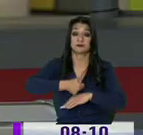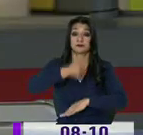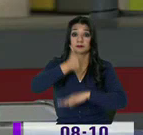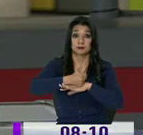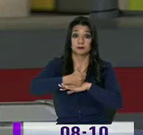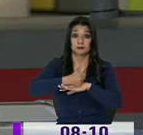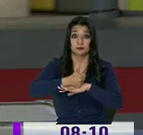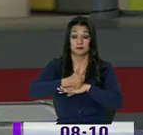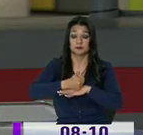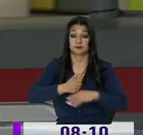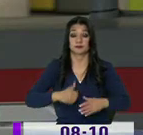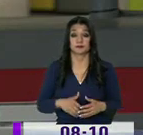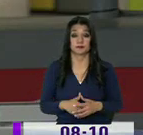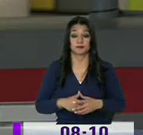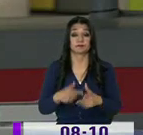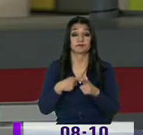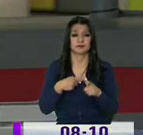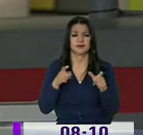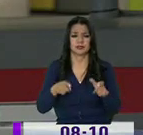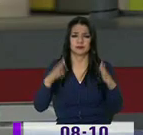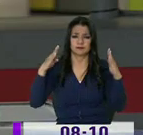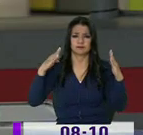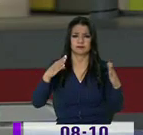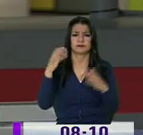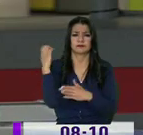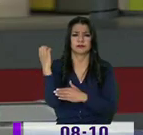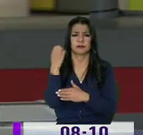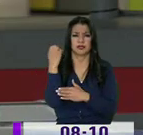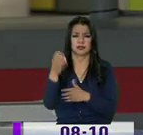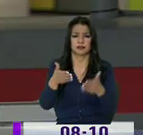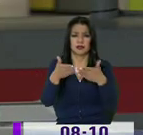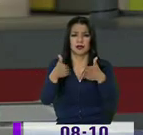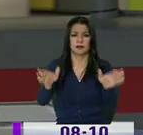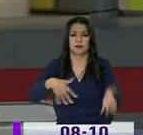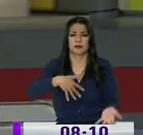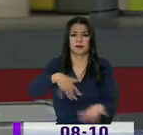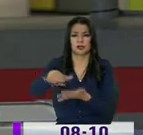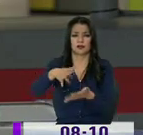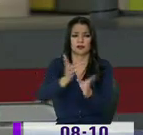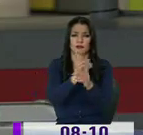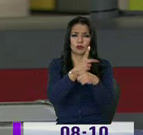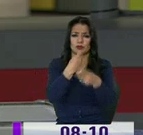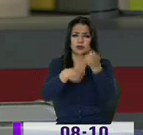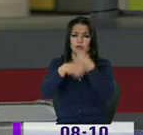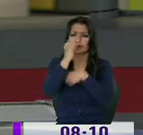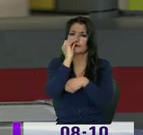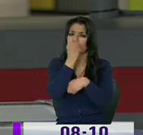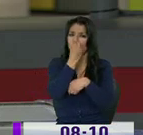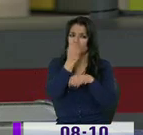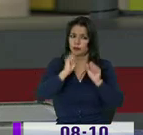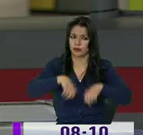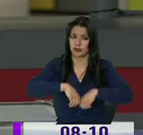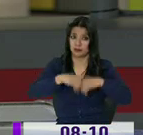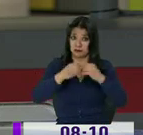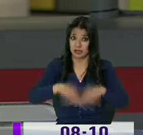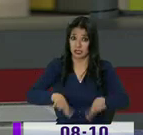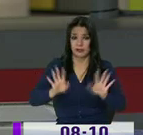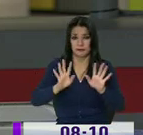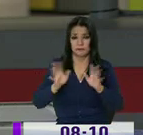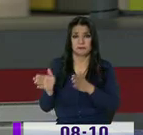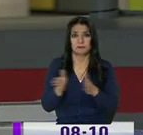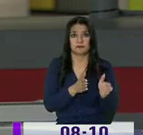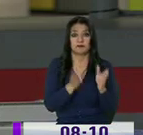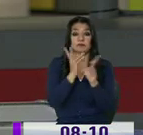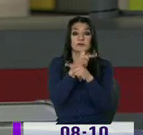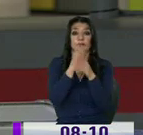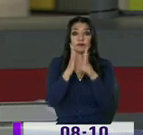emergencia realmente. Se tiene que atender urgentemente y permitir el paso para que no se tenga una pérdida tan, pero tan grande. Mi querida